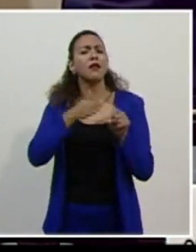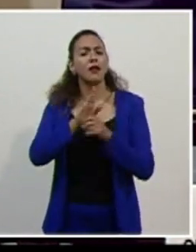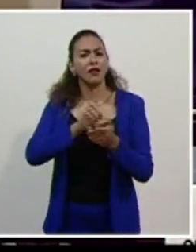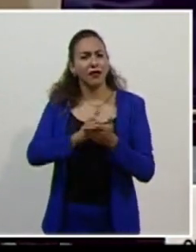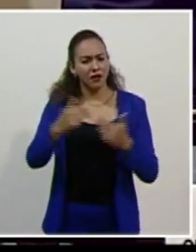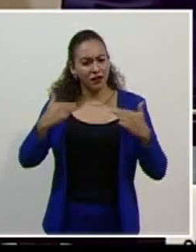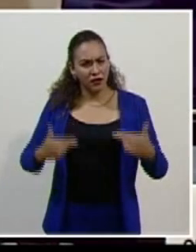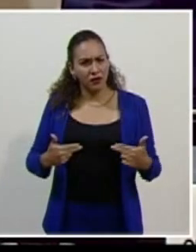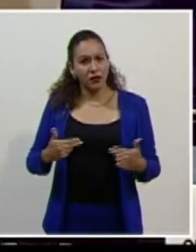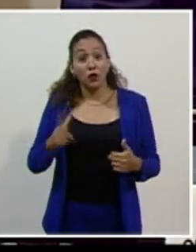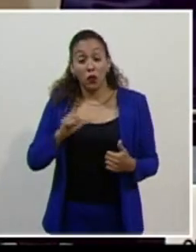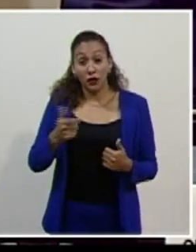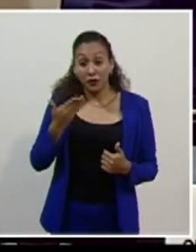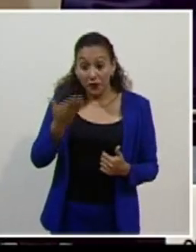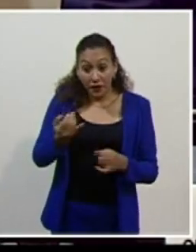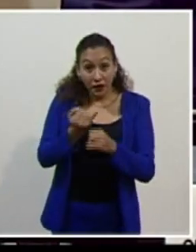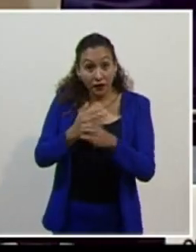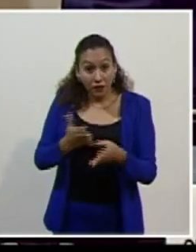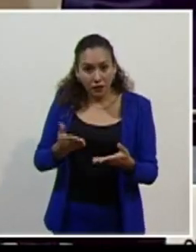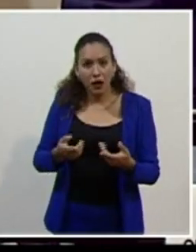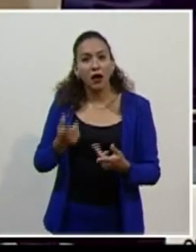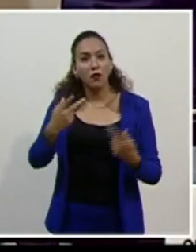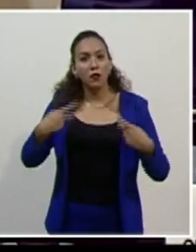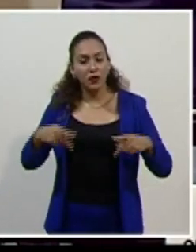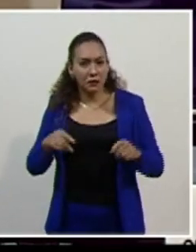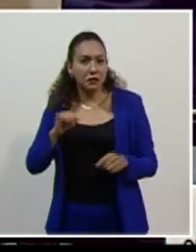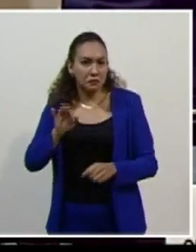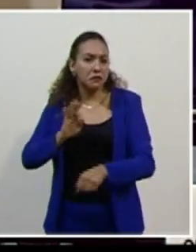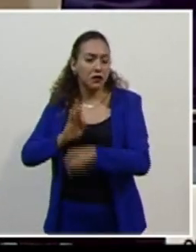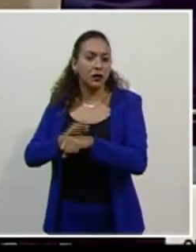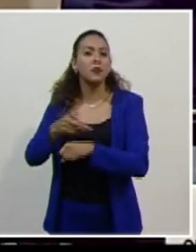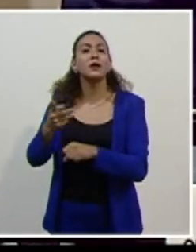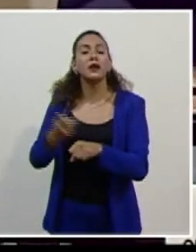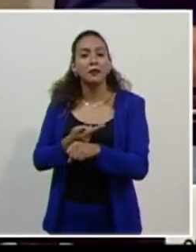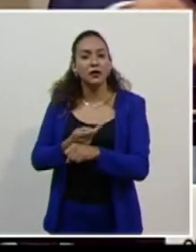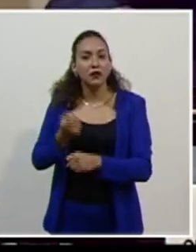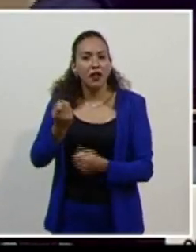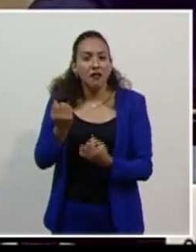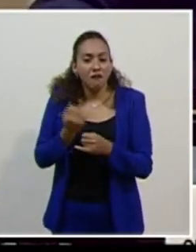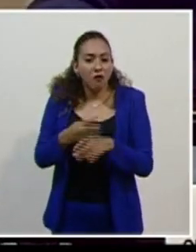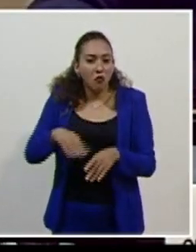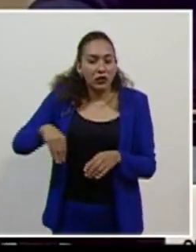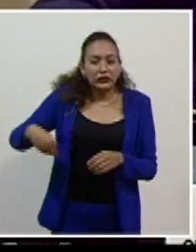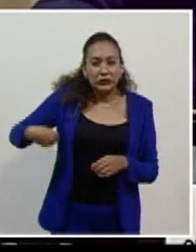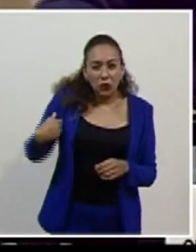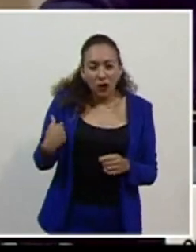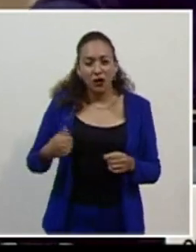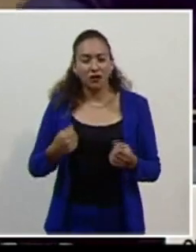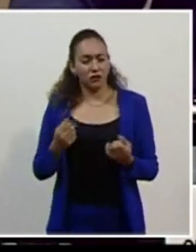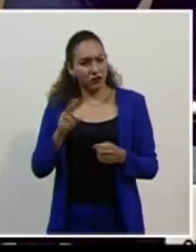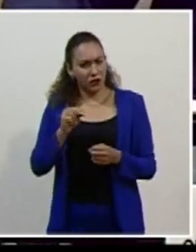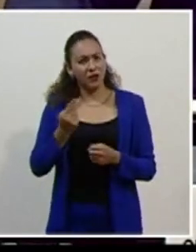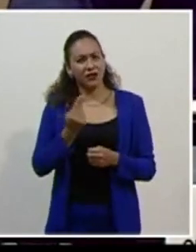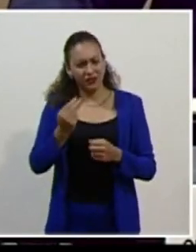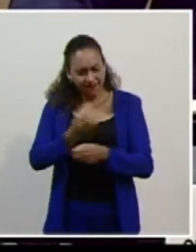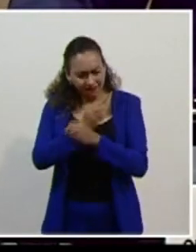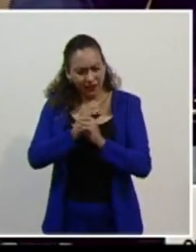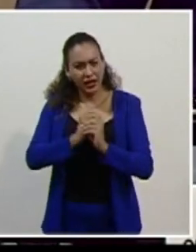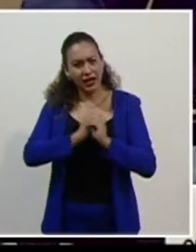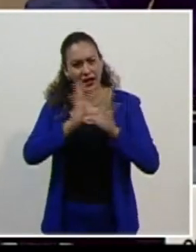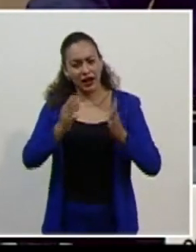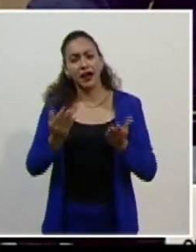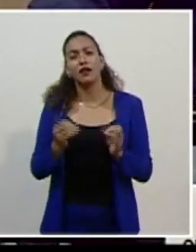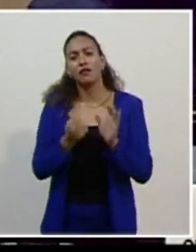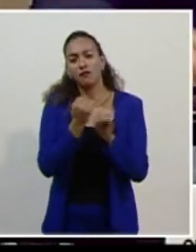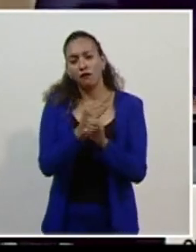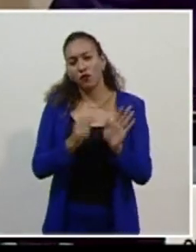rendición de cuentas cuando se les intenta silenciar. También necesitamos mayores esfuerzos para integrar las leyes tradicionales en los sistemas plurales